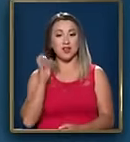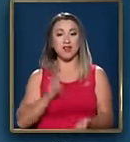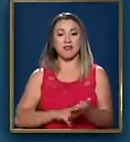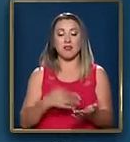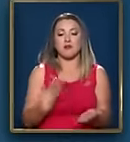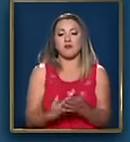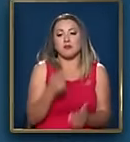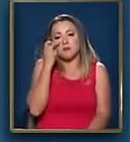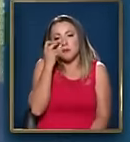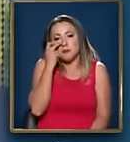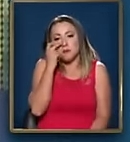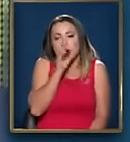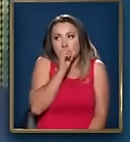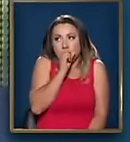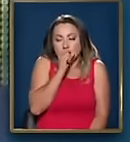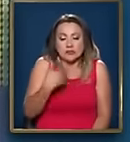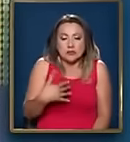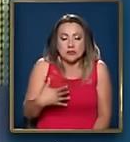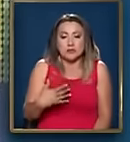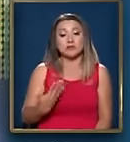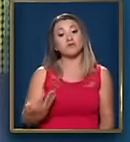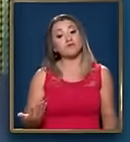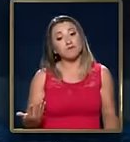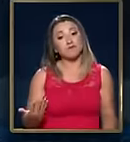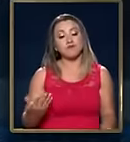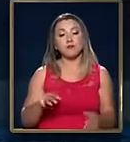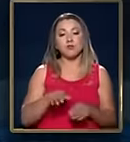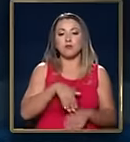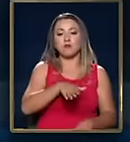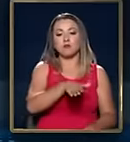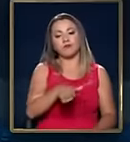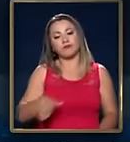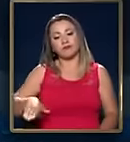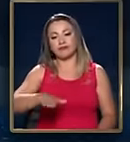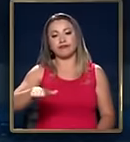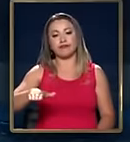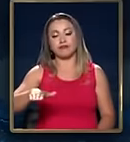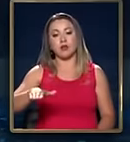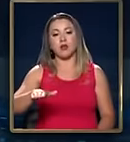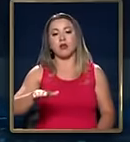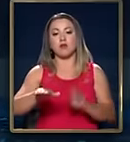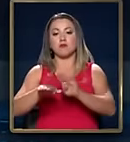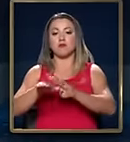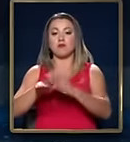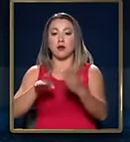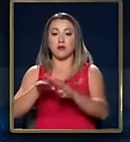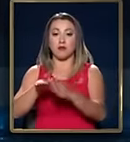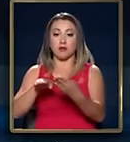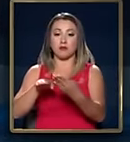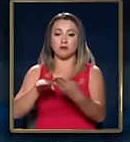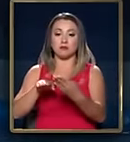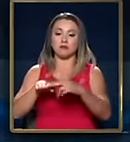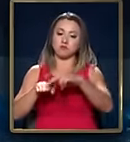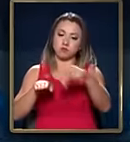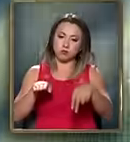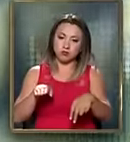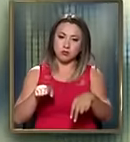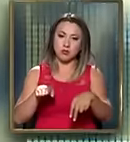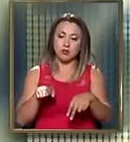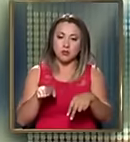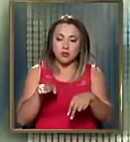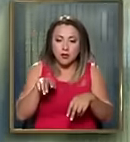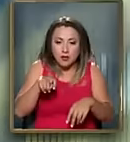pichicito. Había que colocarse en la berma, empezar a abrir las dos puertas y ahí